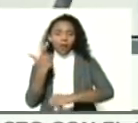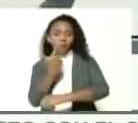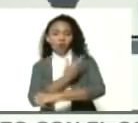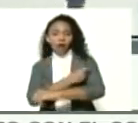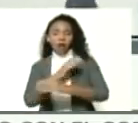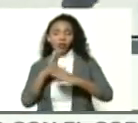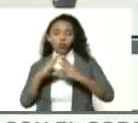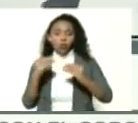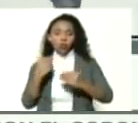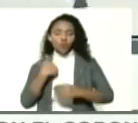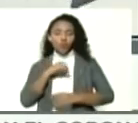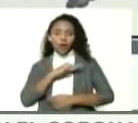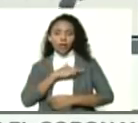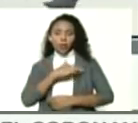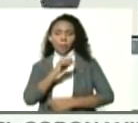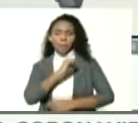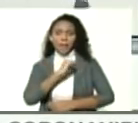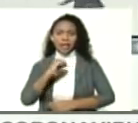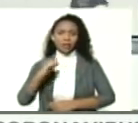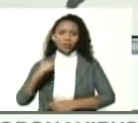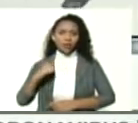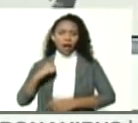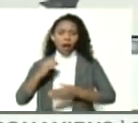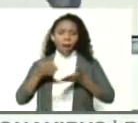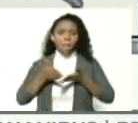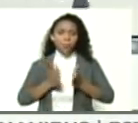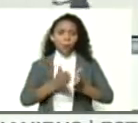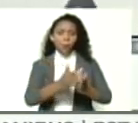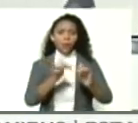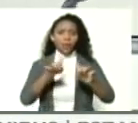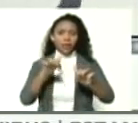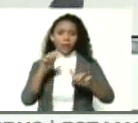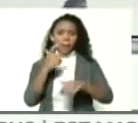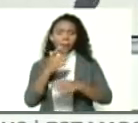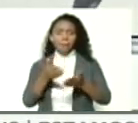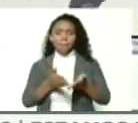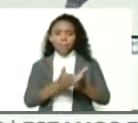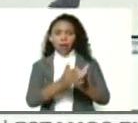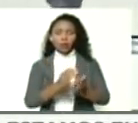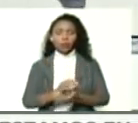todo nuestro personal de la tripulación de este barco.